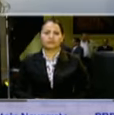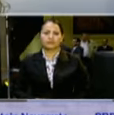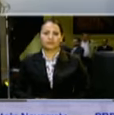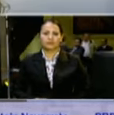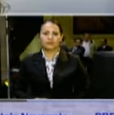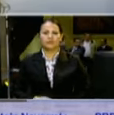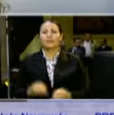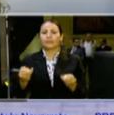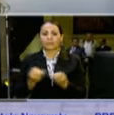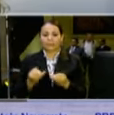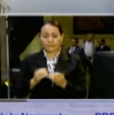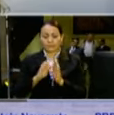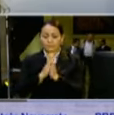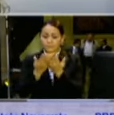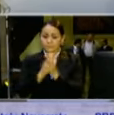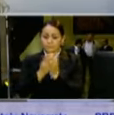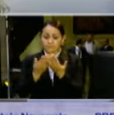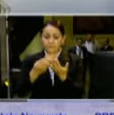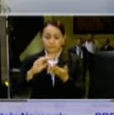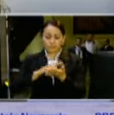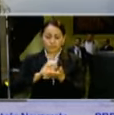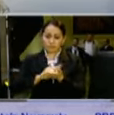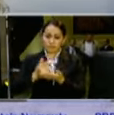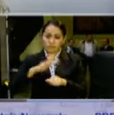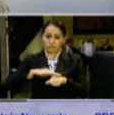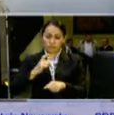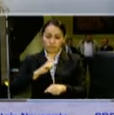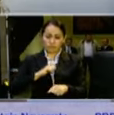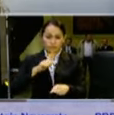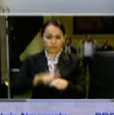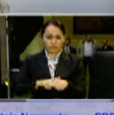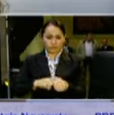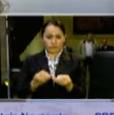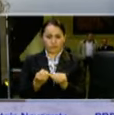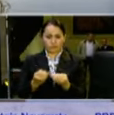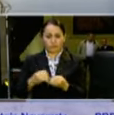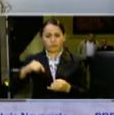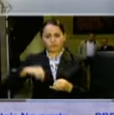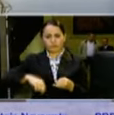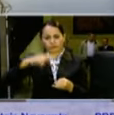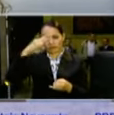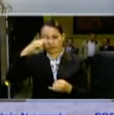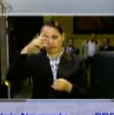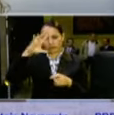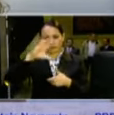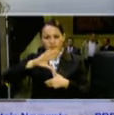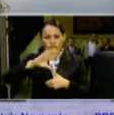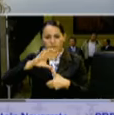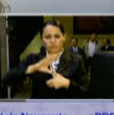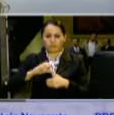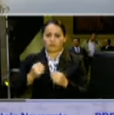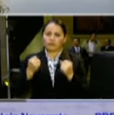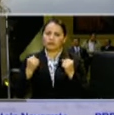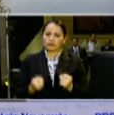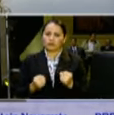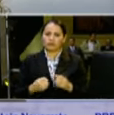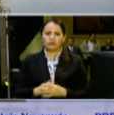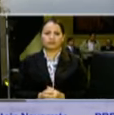Entre sus obras más recientes destacan los libros North America, Soft Security, Threats and